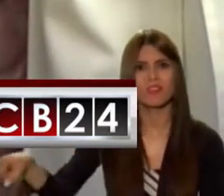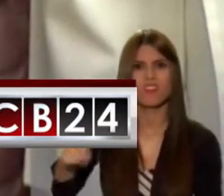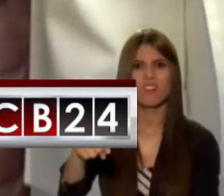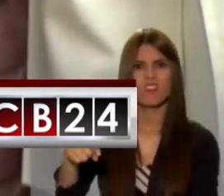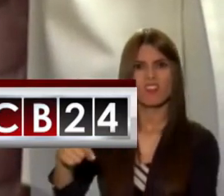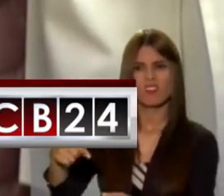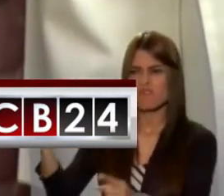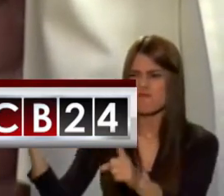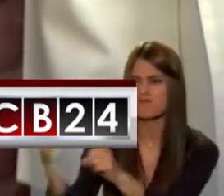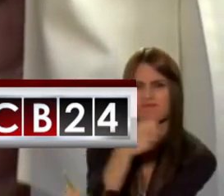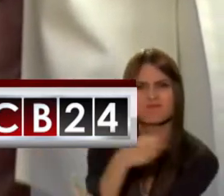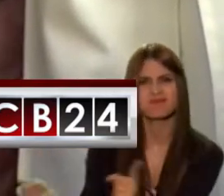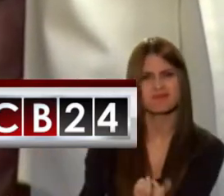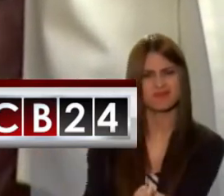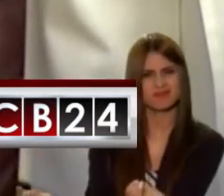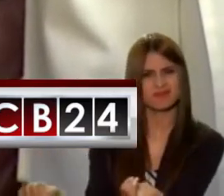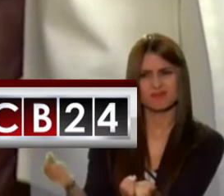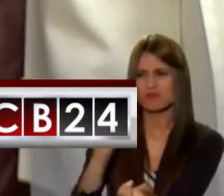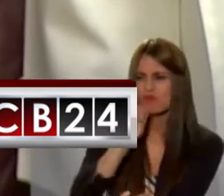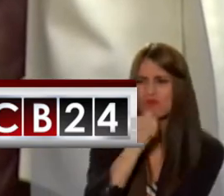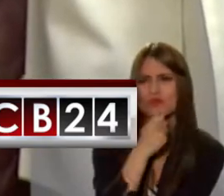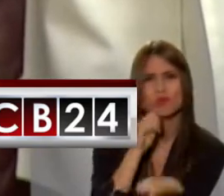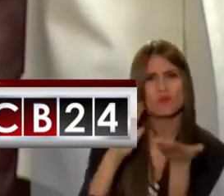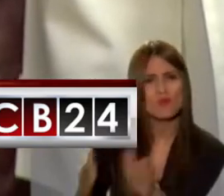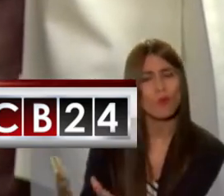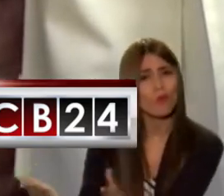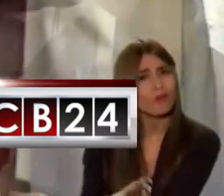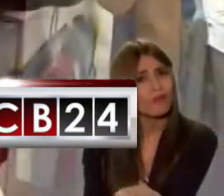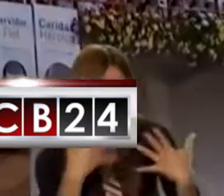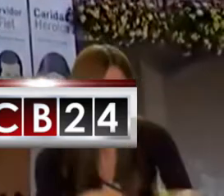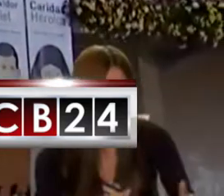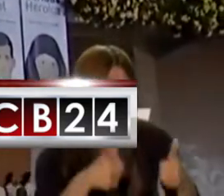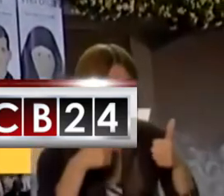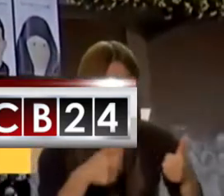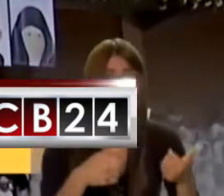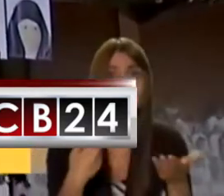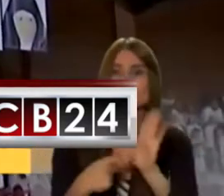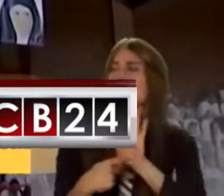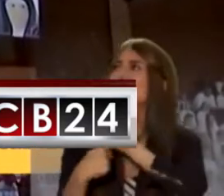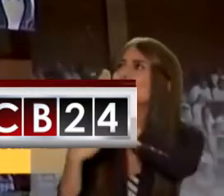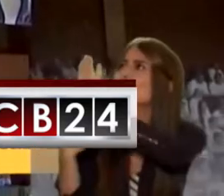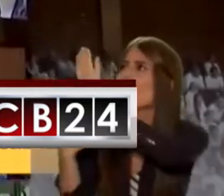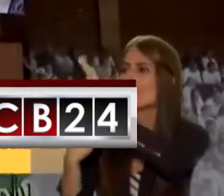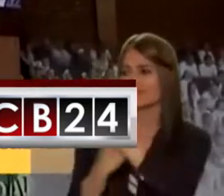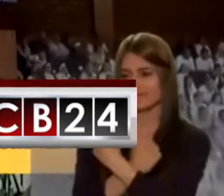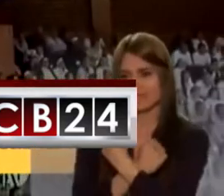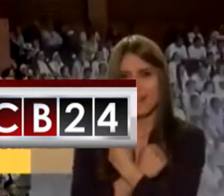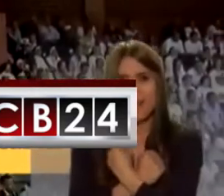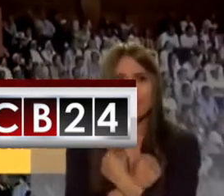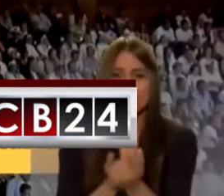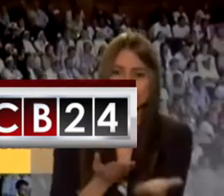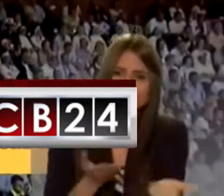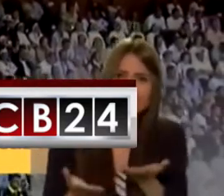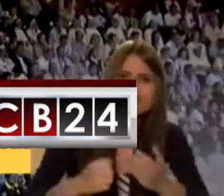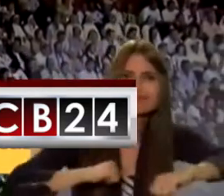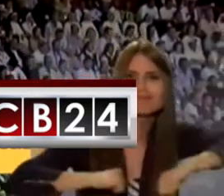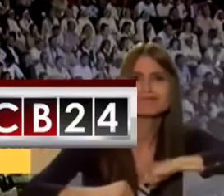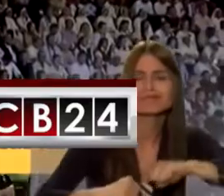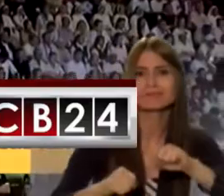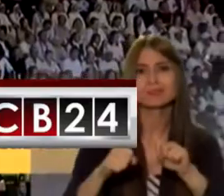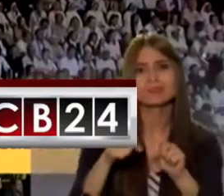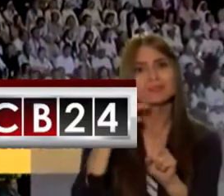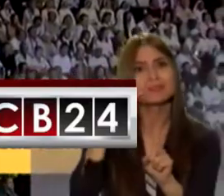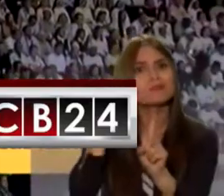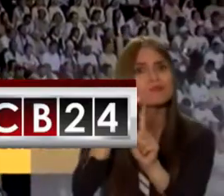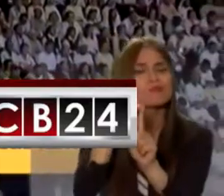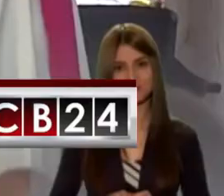entonando el himno de hogares infantiles sanjosé en esta ciudad también tuve encuentro cosas tres religiosas consagrados seminaristas